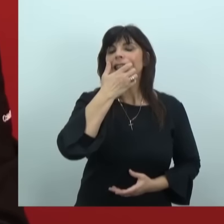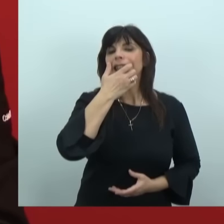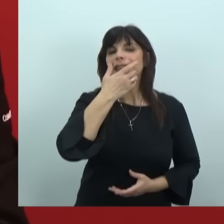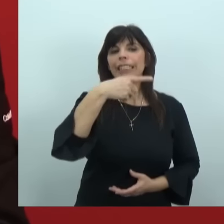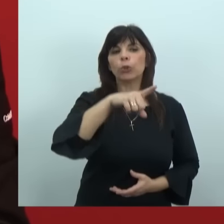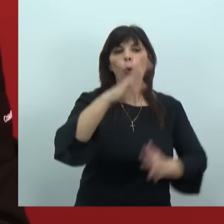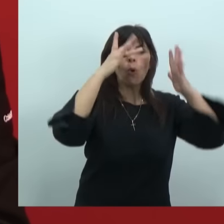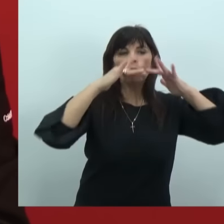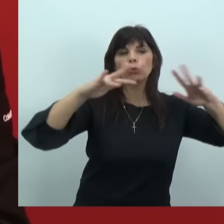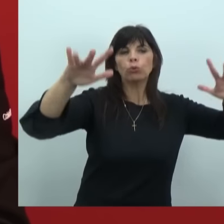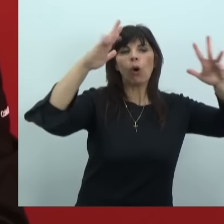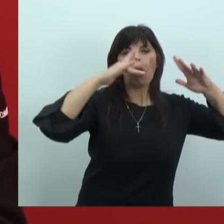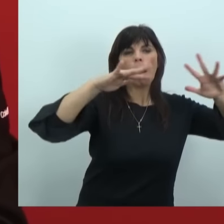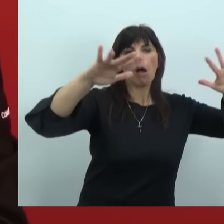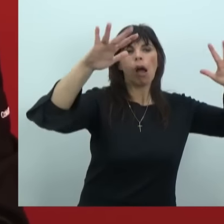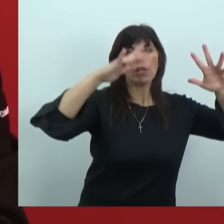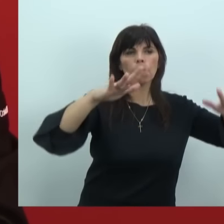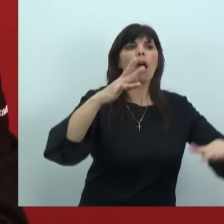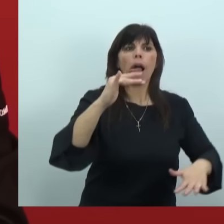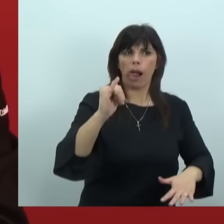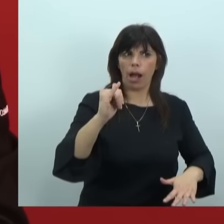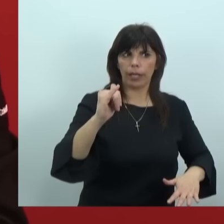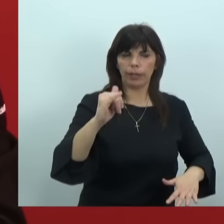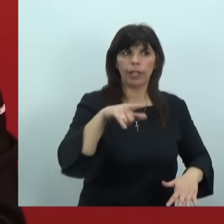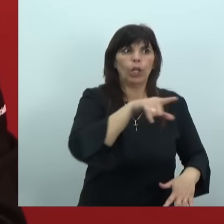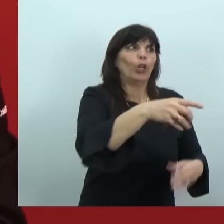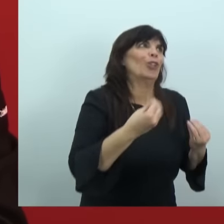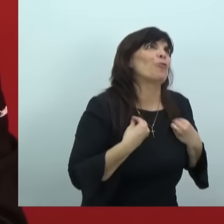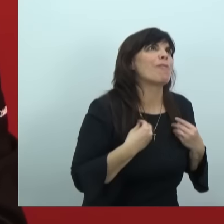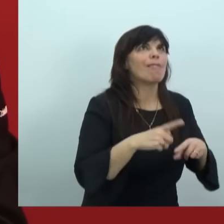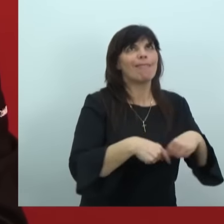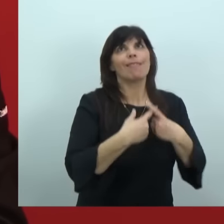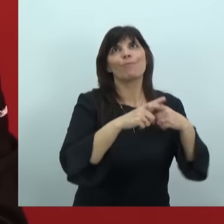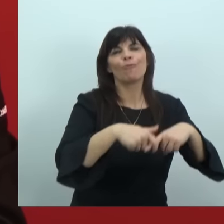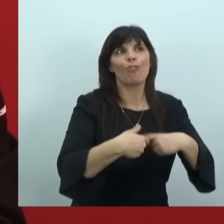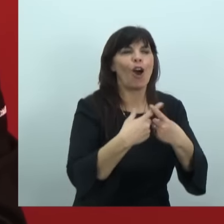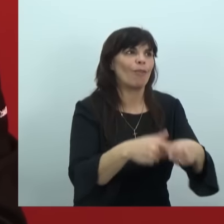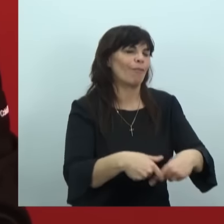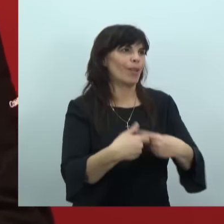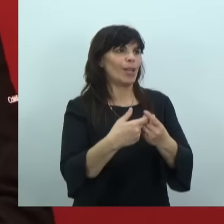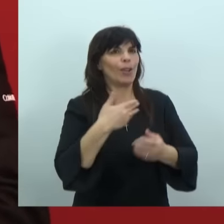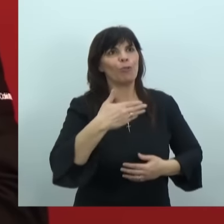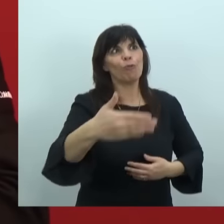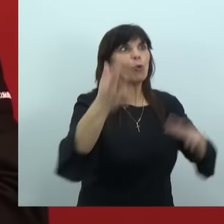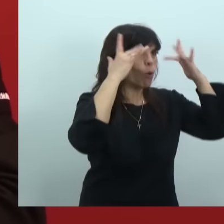tienes sobre tu vida, sobre tu familia, sobre tu